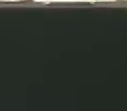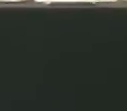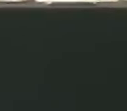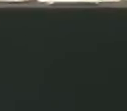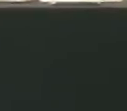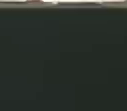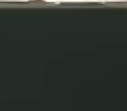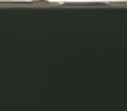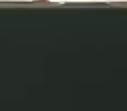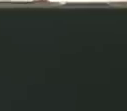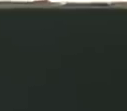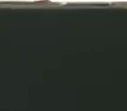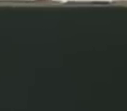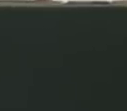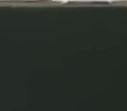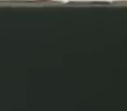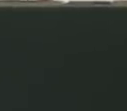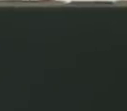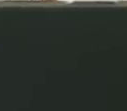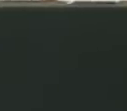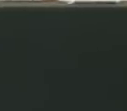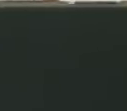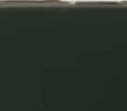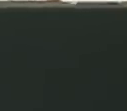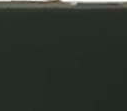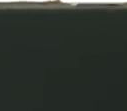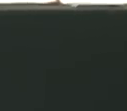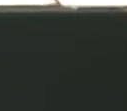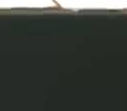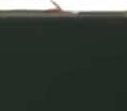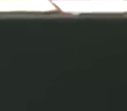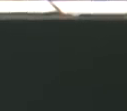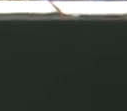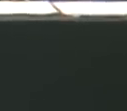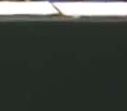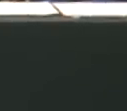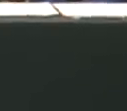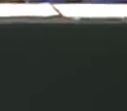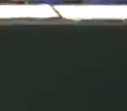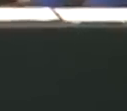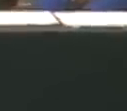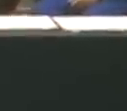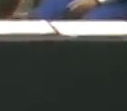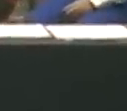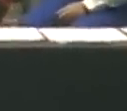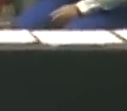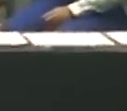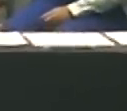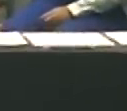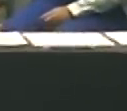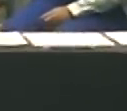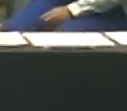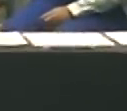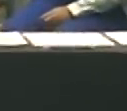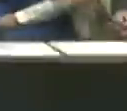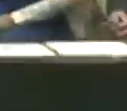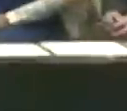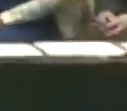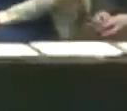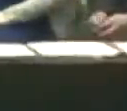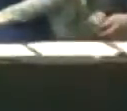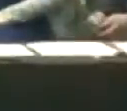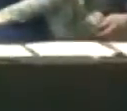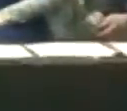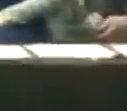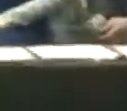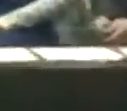al sector de la juventud en esta delegación que viene a, por supuesto, dar la cara por el gobierno venezolano.